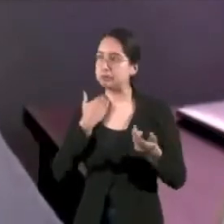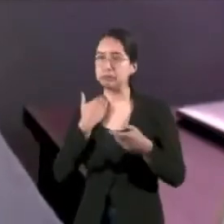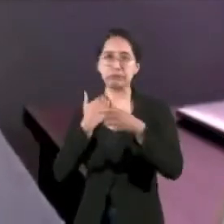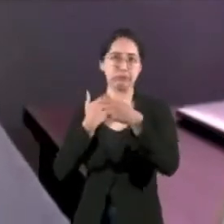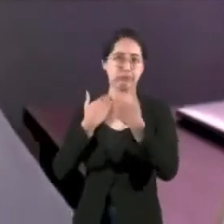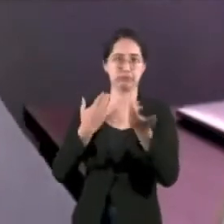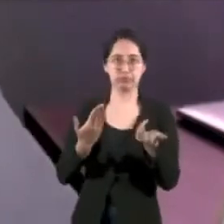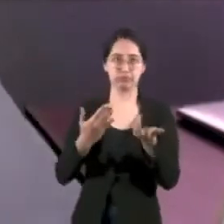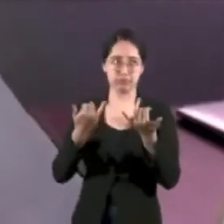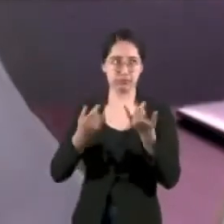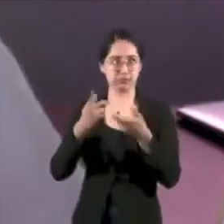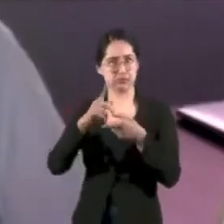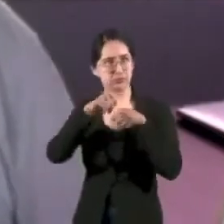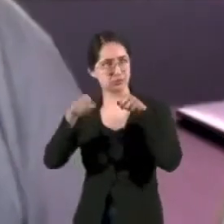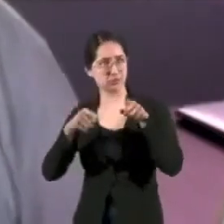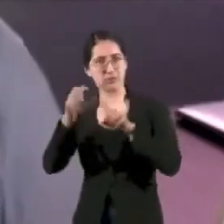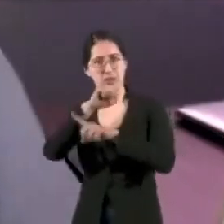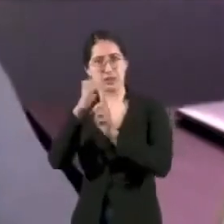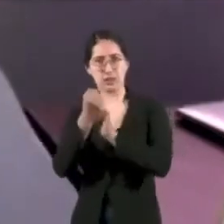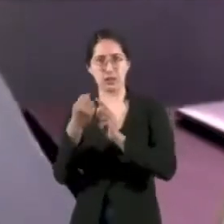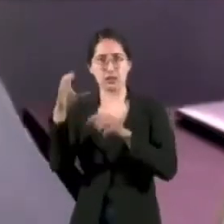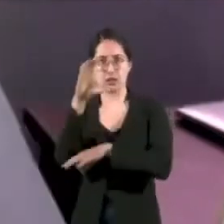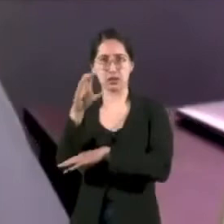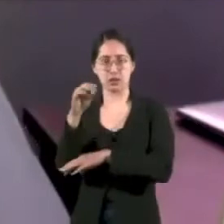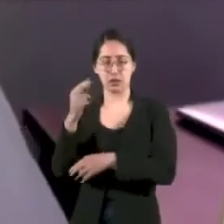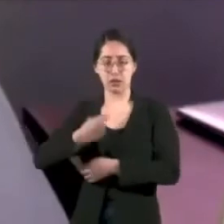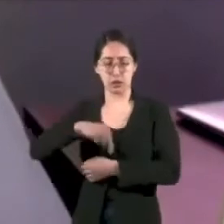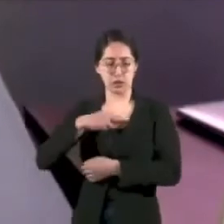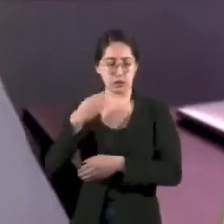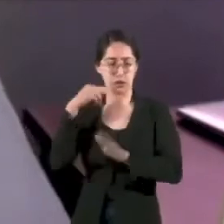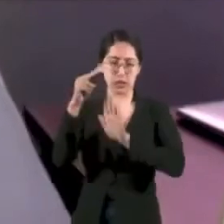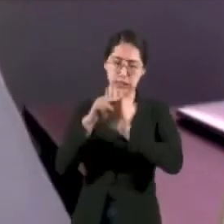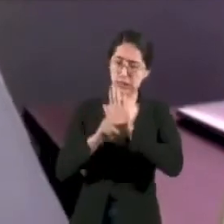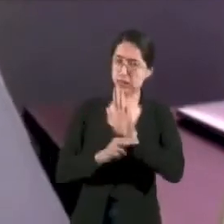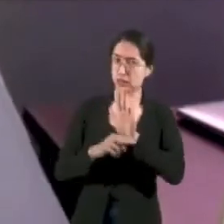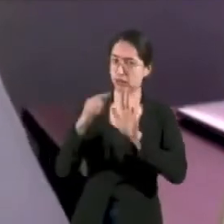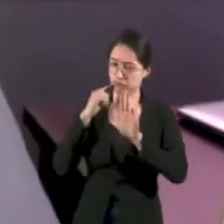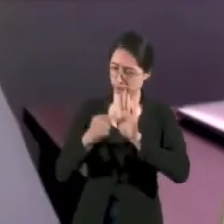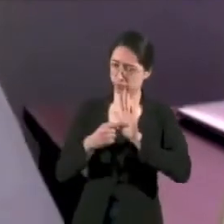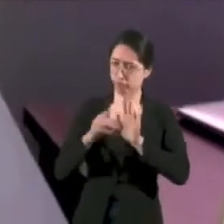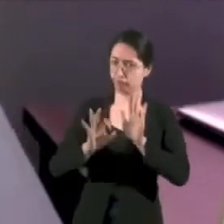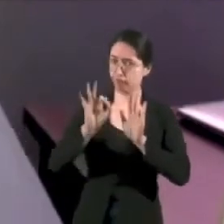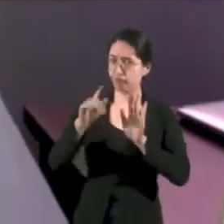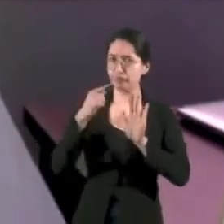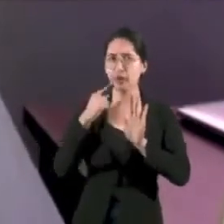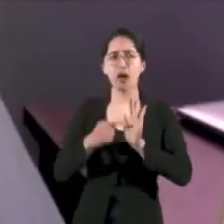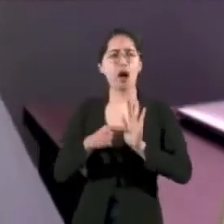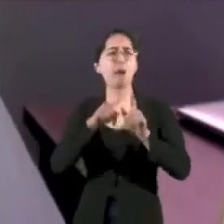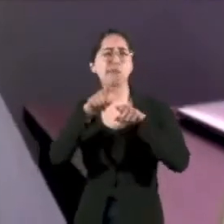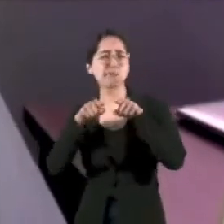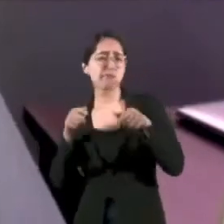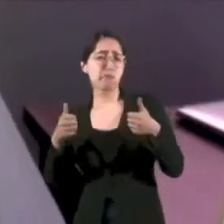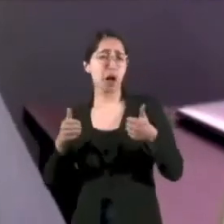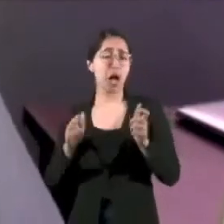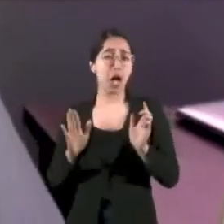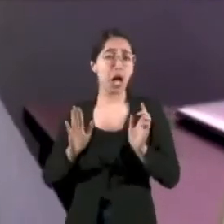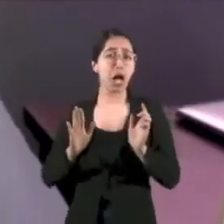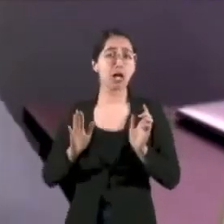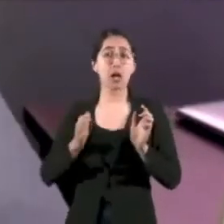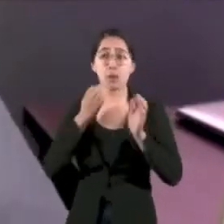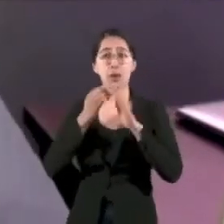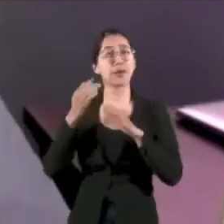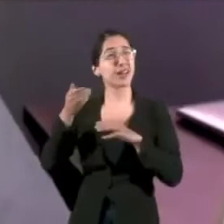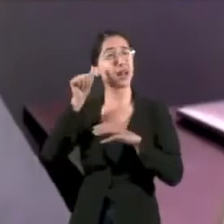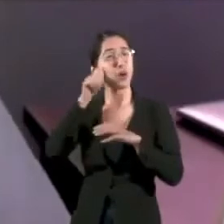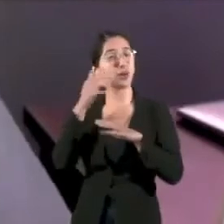en la sociedad colombiana. Nosotros como principio no teníamos lo de las masacres. No, incluso en la última